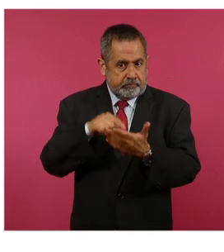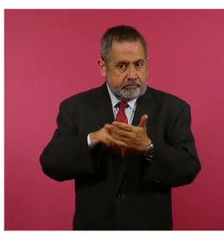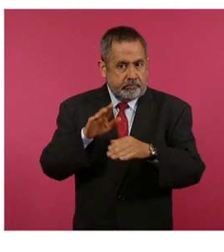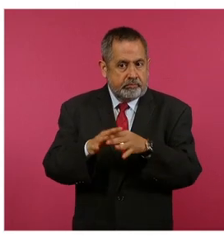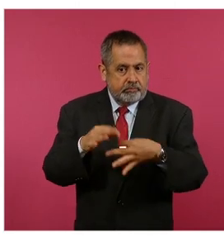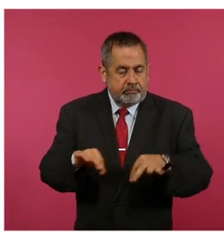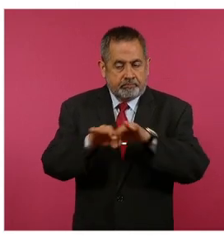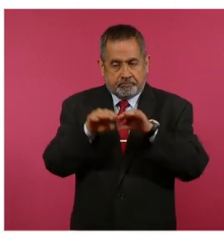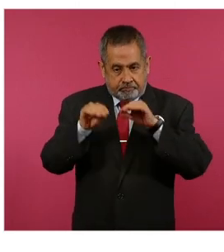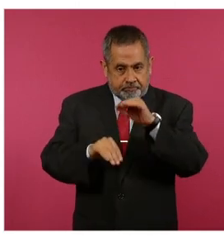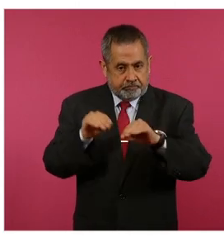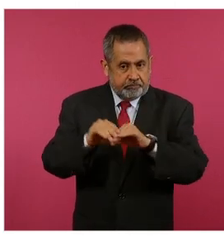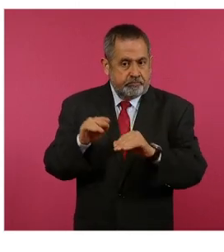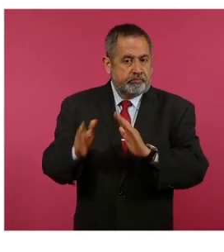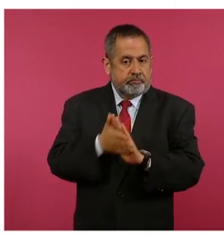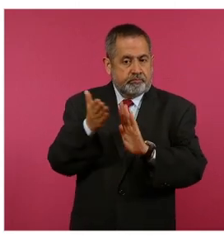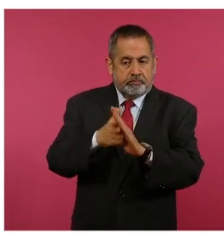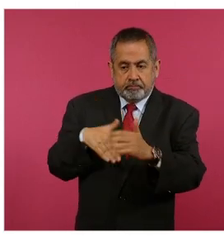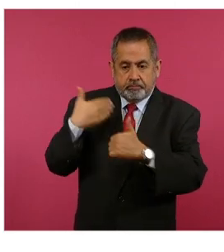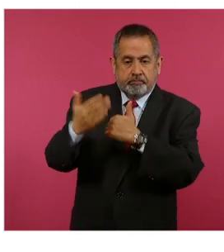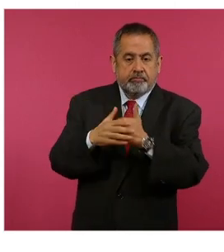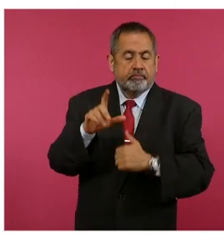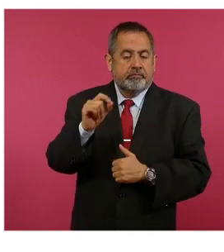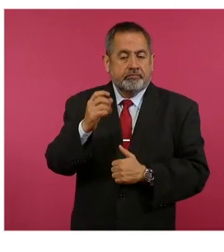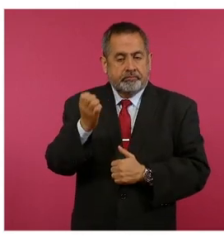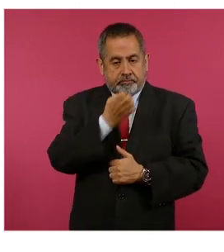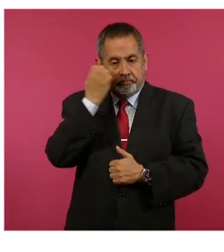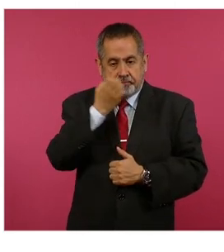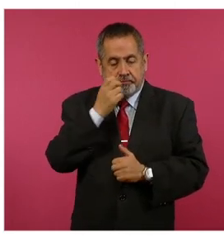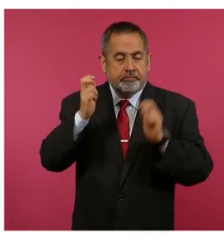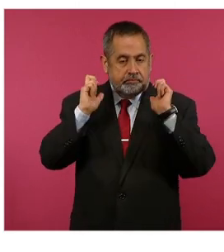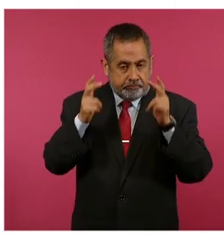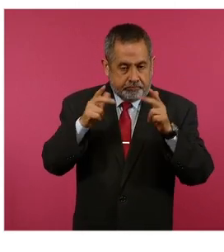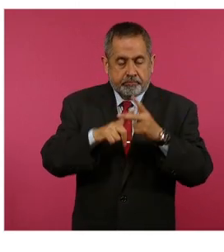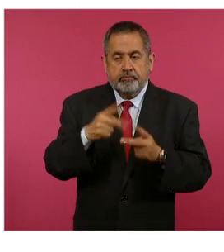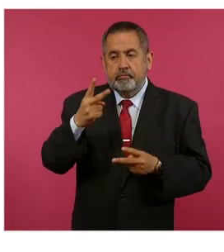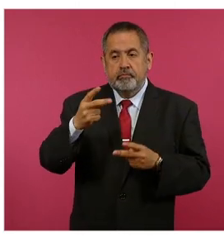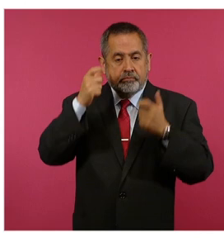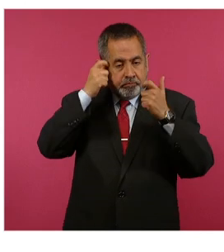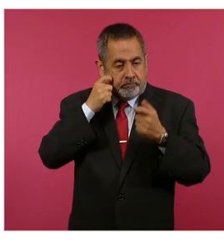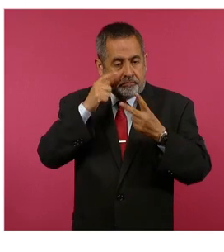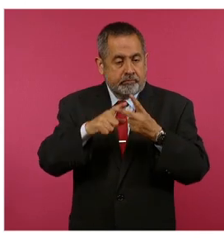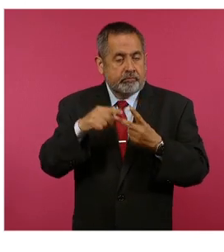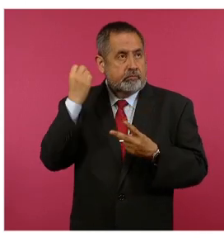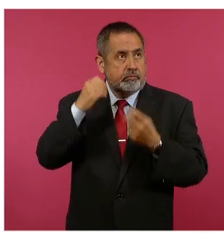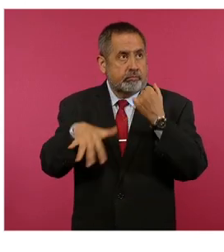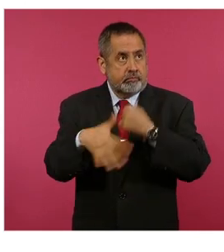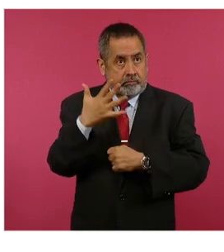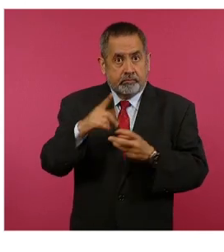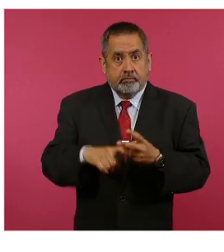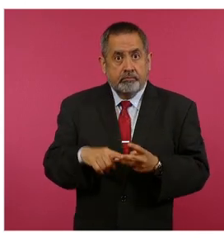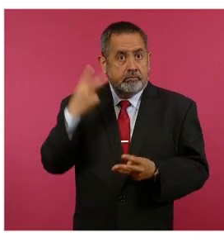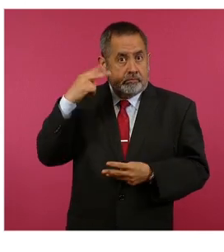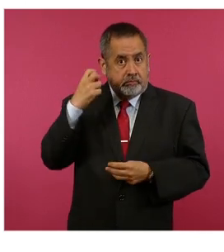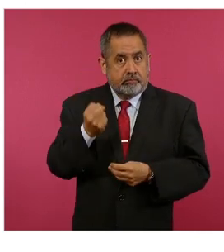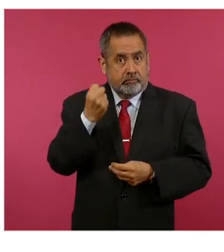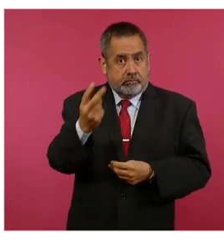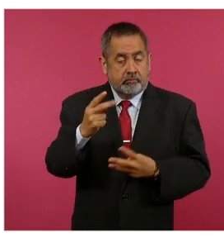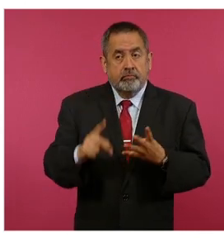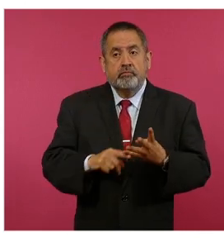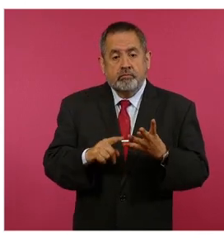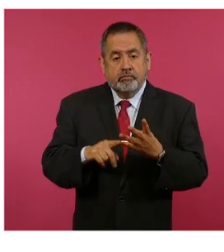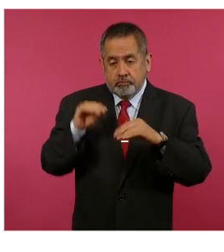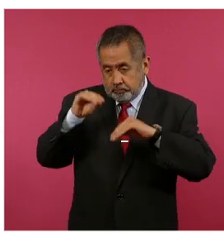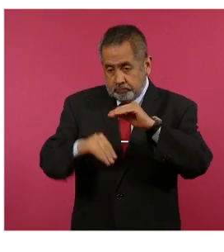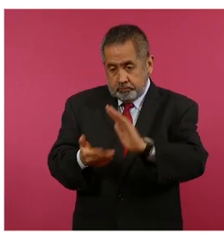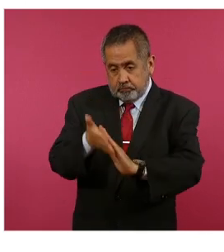de construir 20 escuelas en Chiapas, 12 en Guerrero, 15 en Oaxaca, 12 en Veracruz,